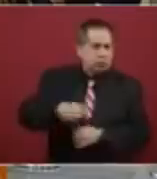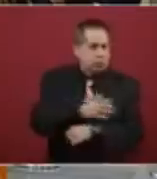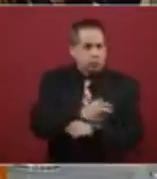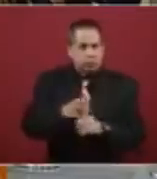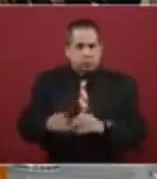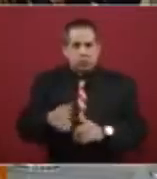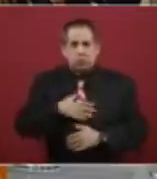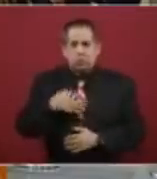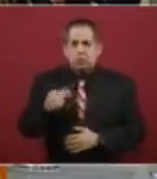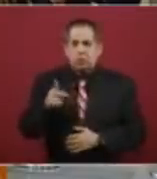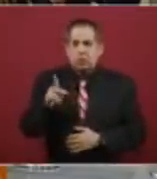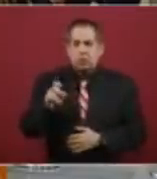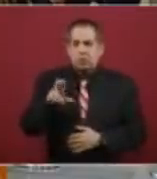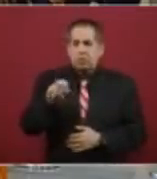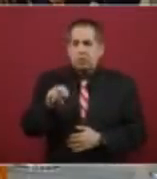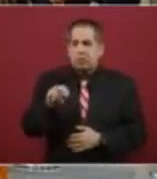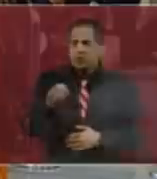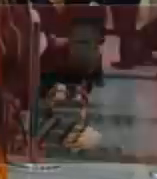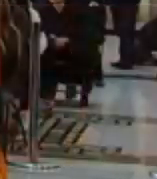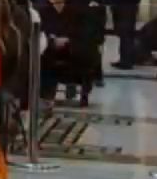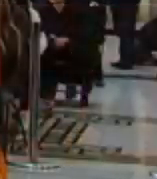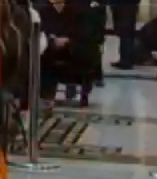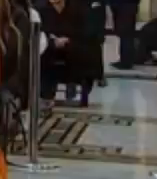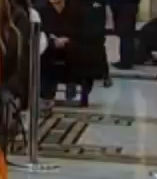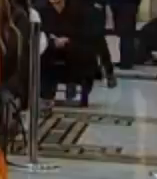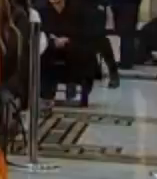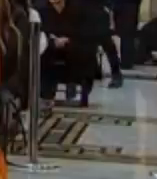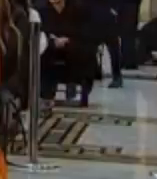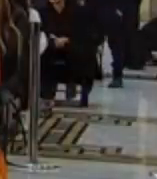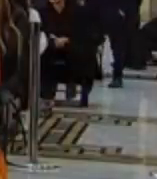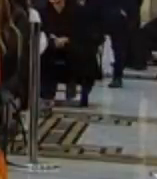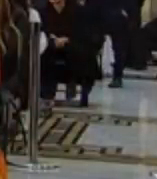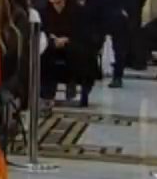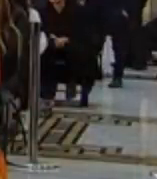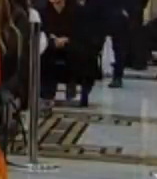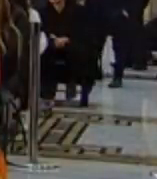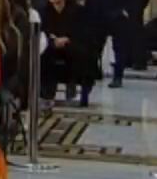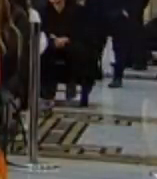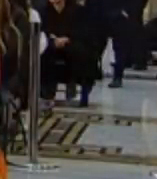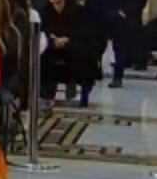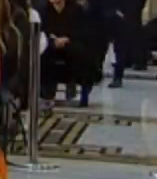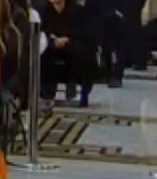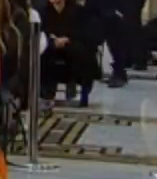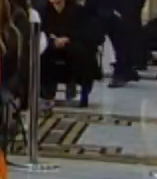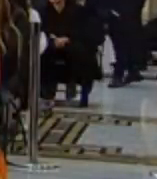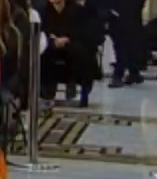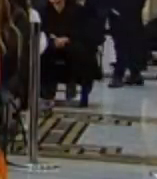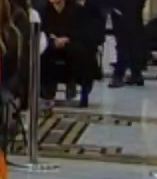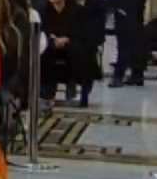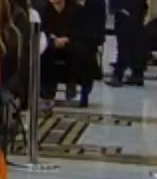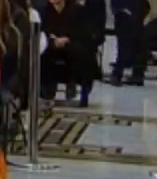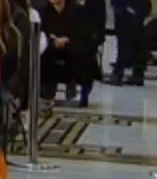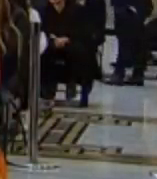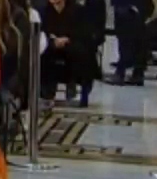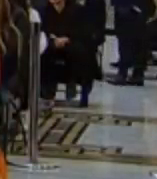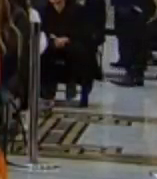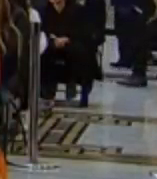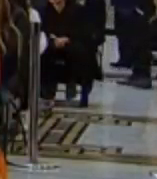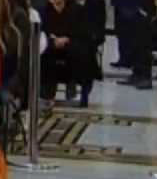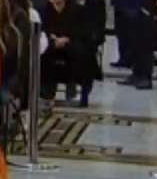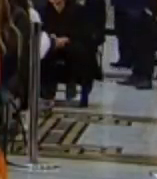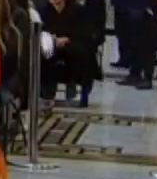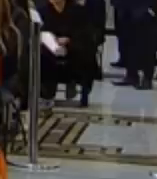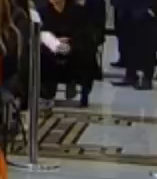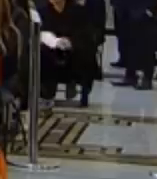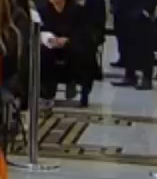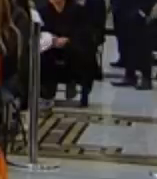Yo soy Pedro Ferriz, de Estrella TV, de los Estados Unidos. La libertad de un país, señor presidente, es